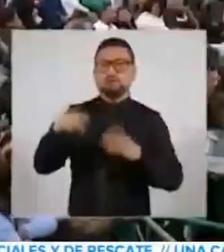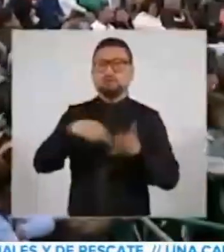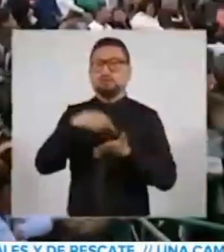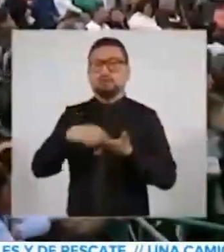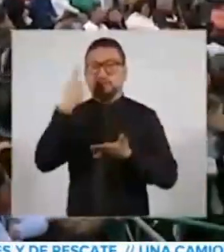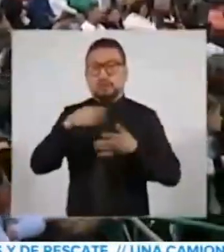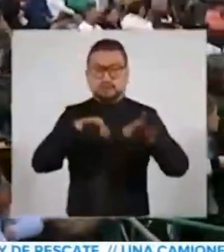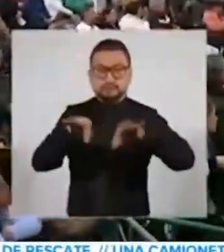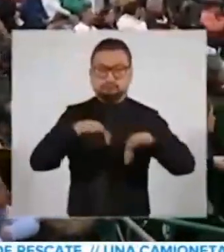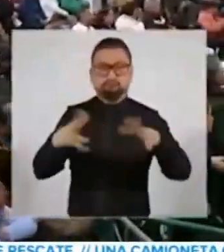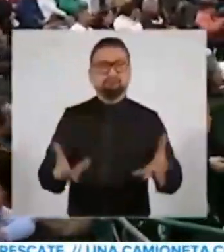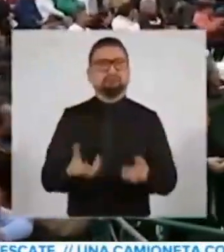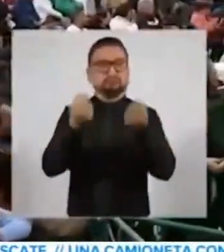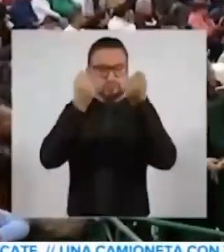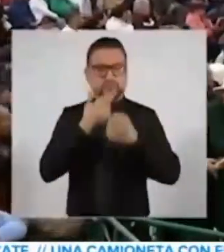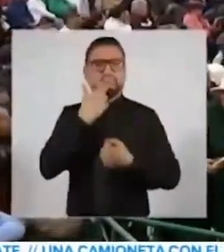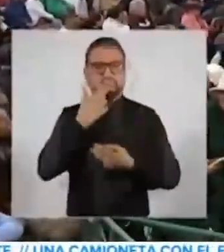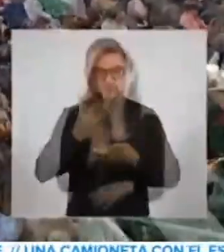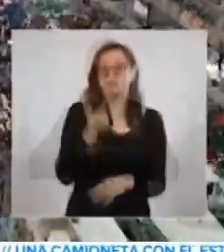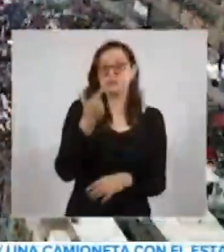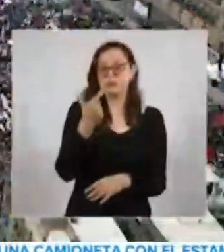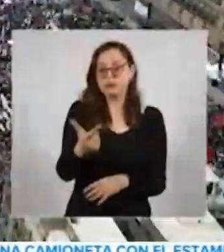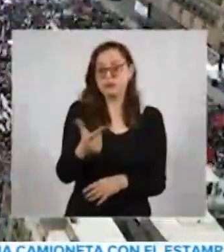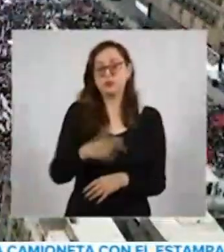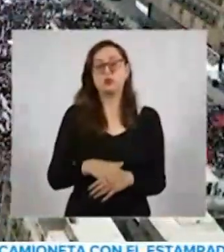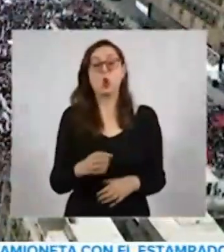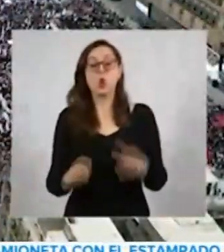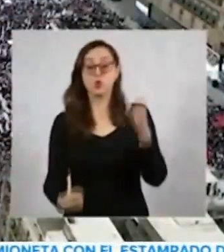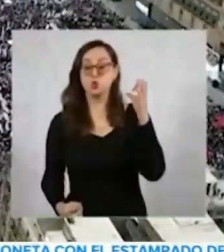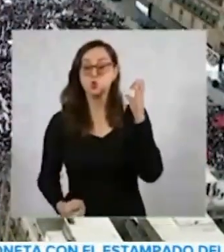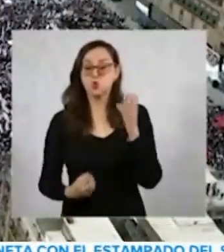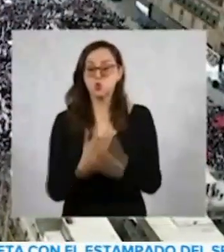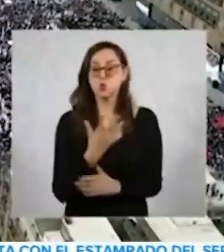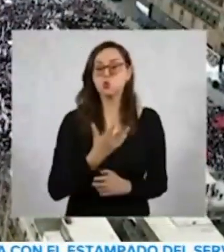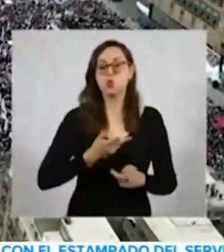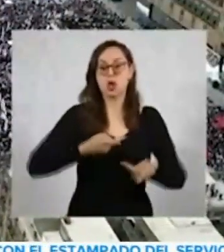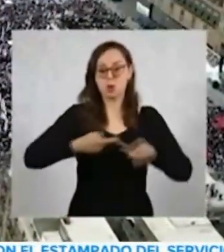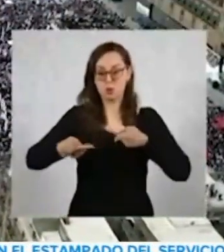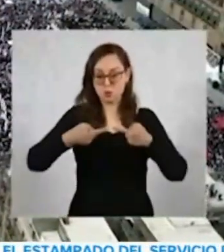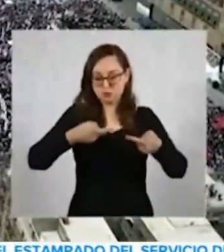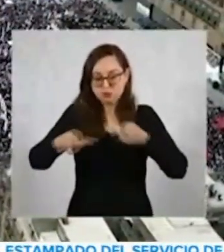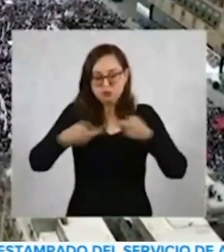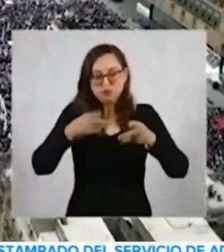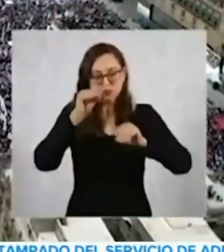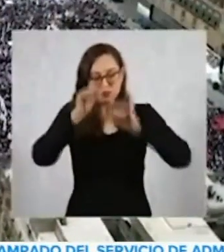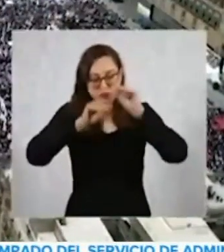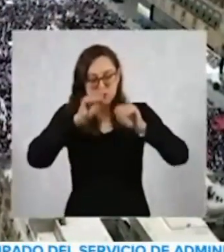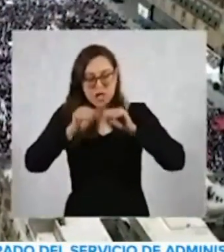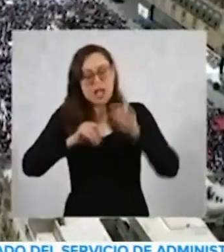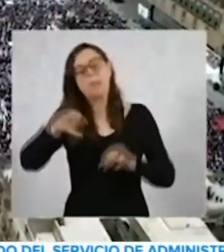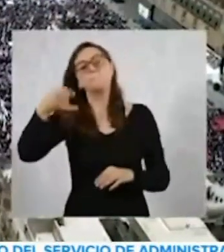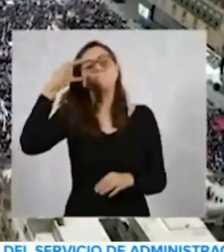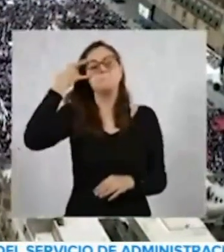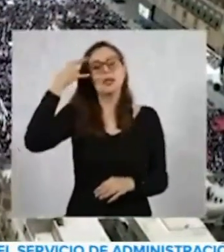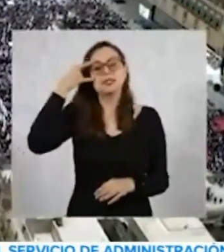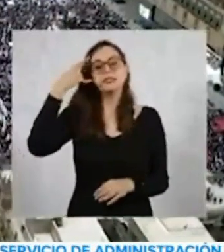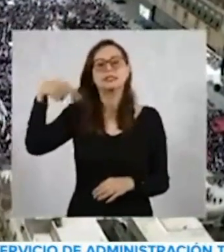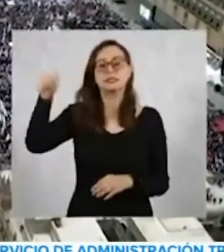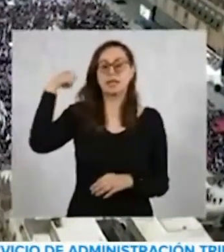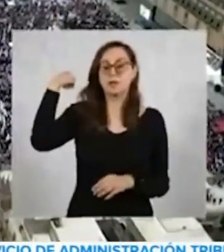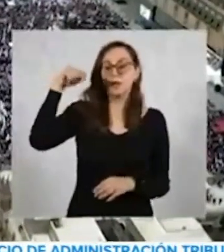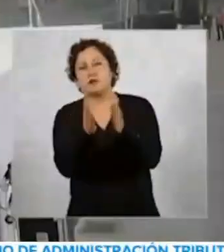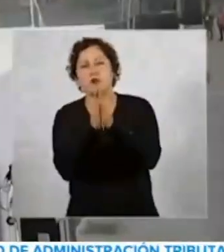La presidenta tomó la palabra en frente de cientos de miles de personas que abarrotaron el Zócalo de la Ciudad de México y realizó 100 promesas a